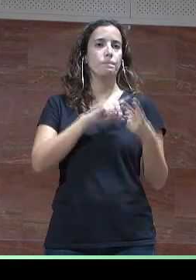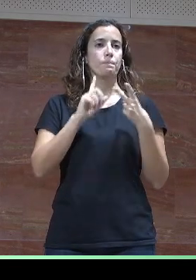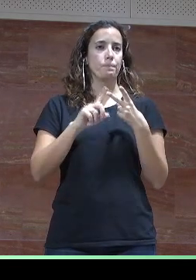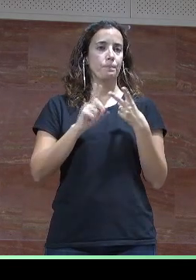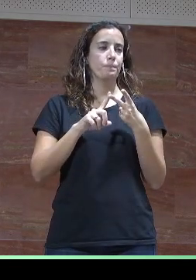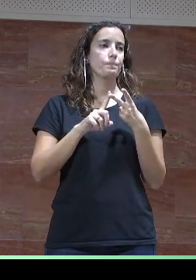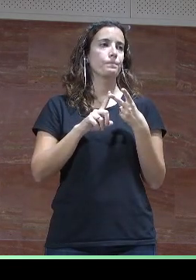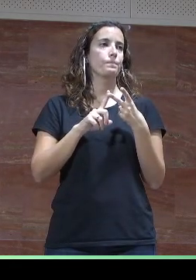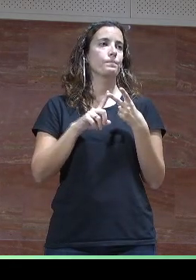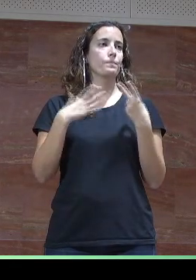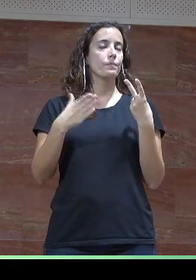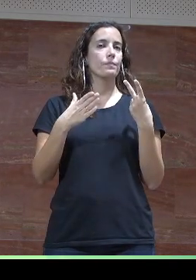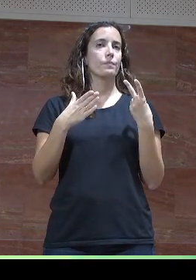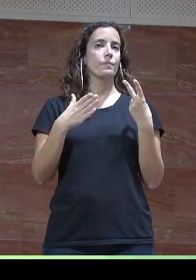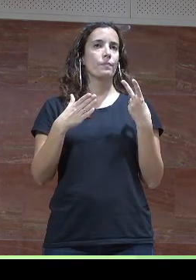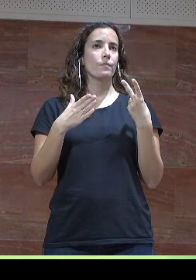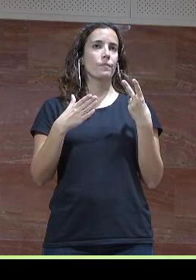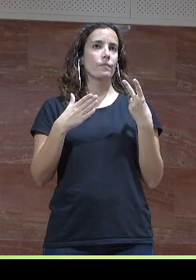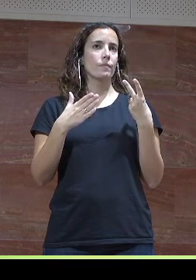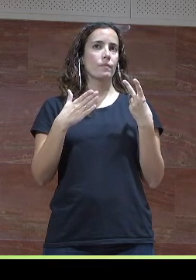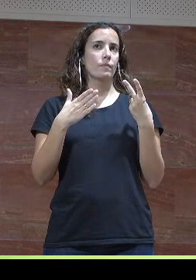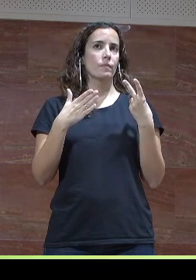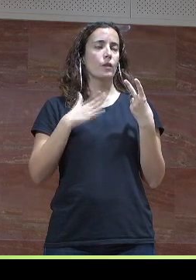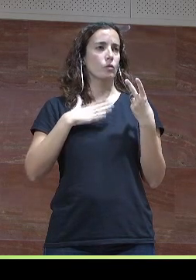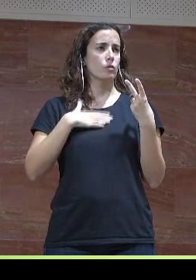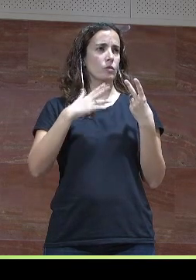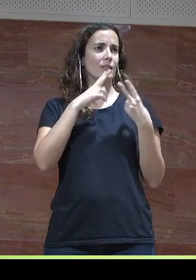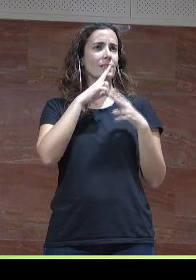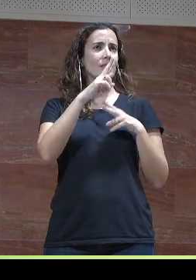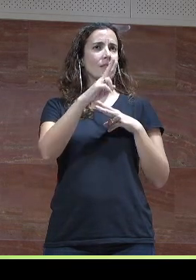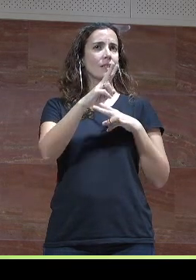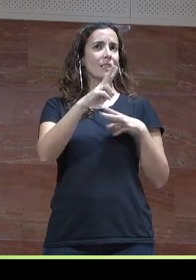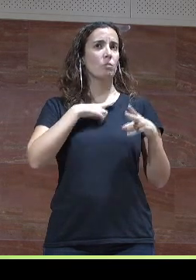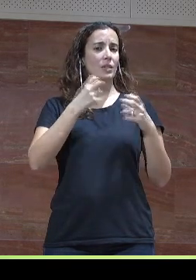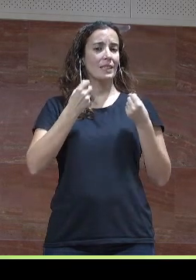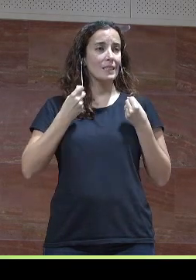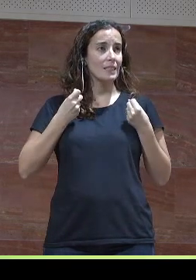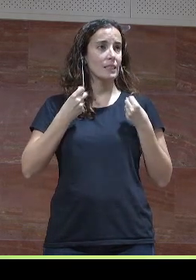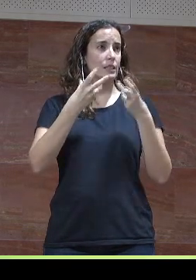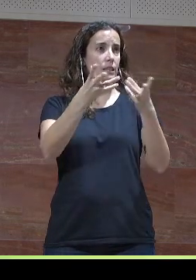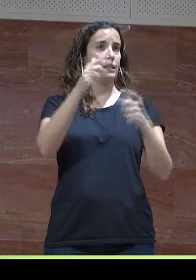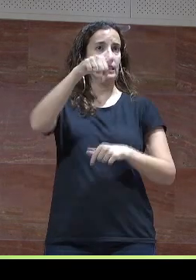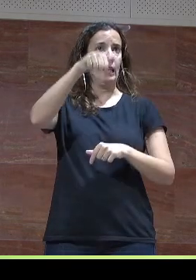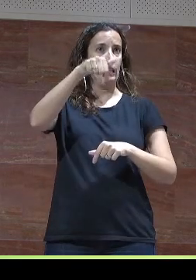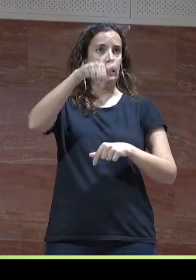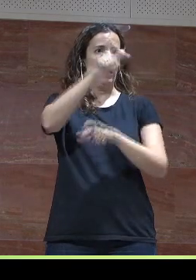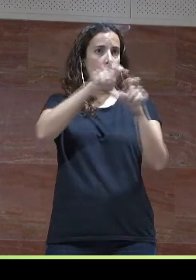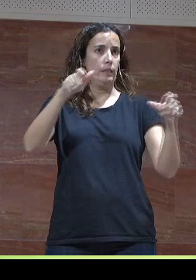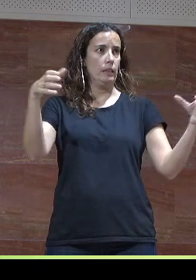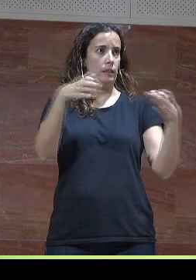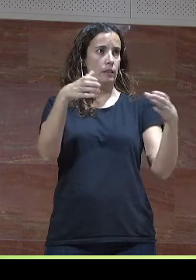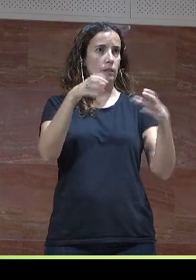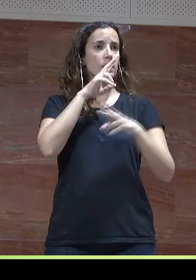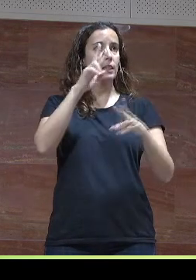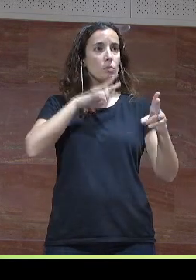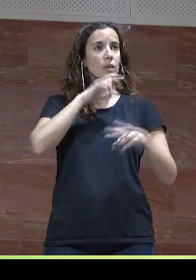Segundo, nos encontramos con una audiencia privilegiada, porque hemos tenido un montón de respuestas que están aquí, en grupos presentes, que son